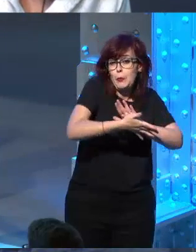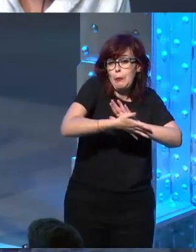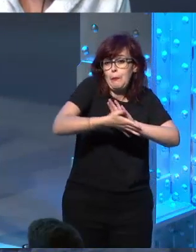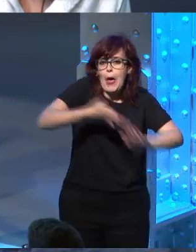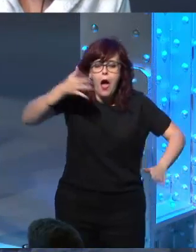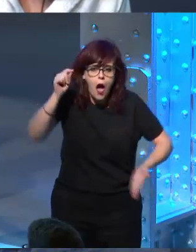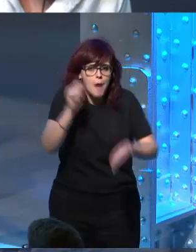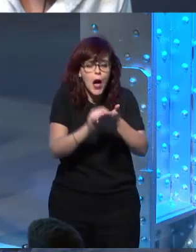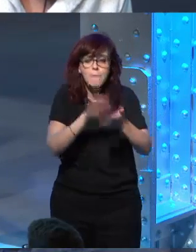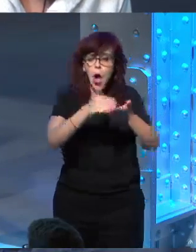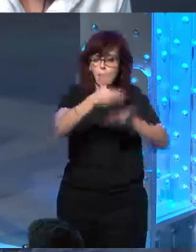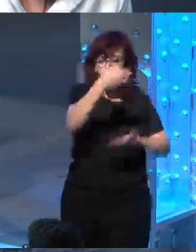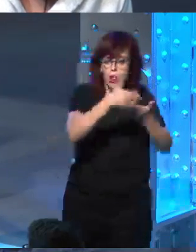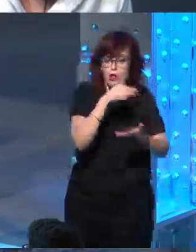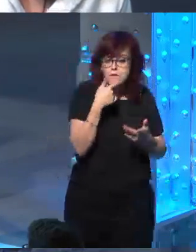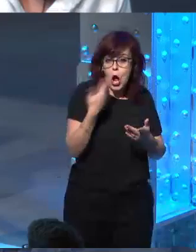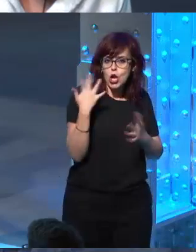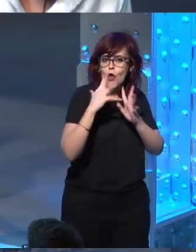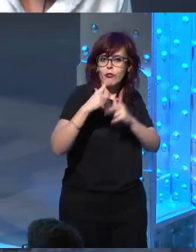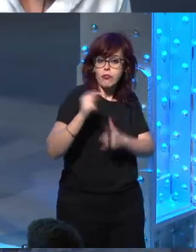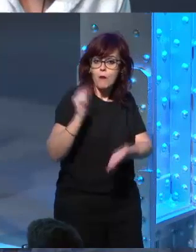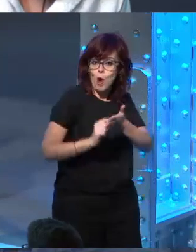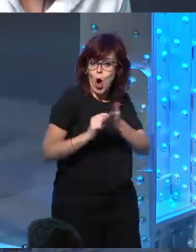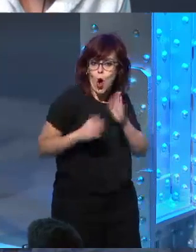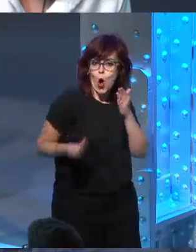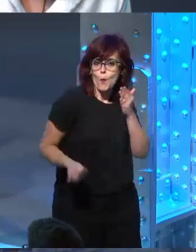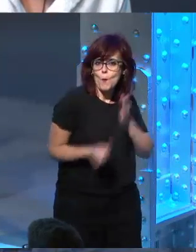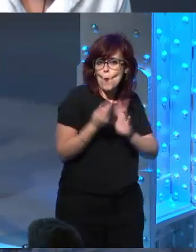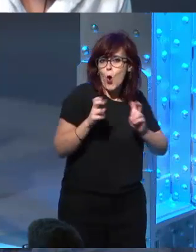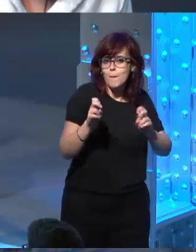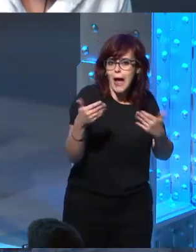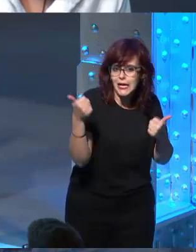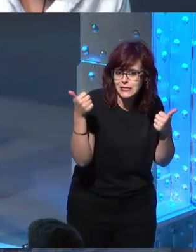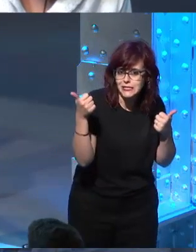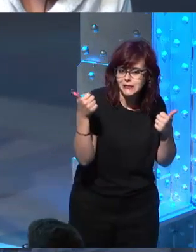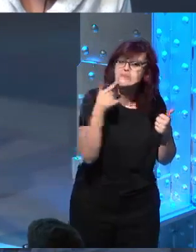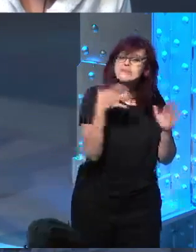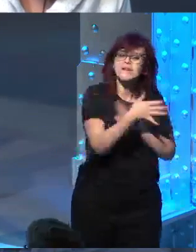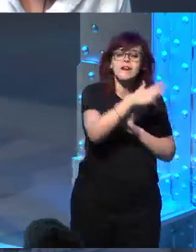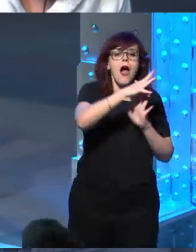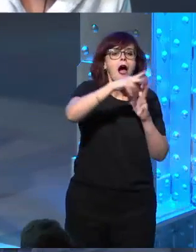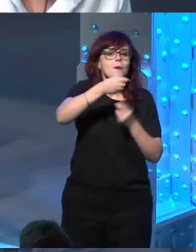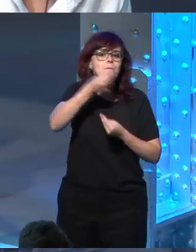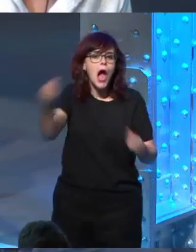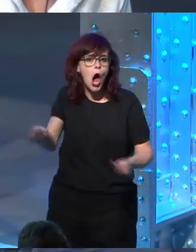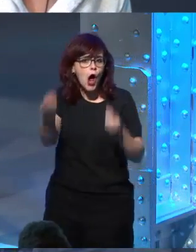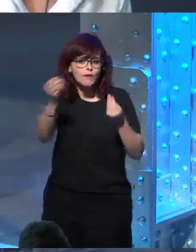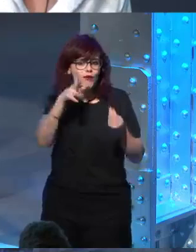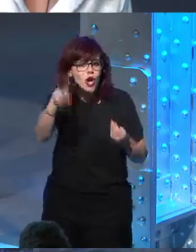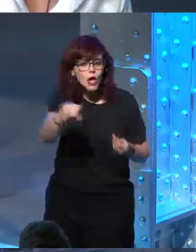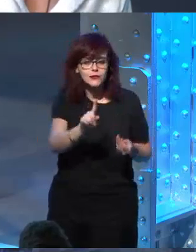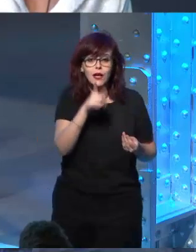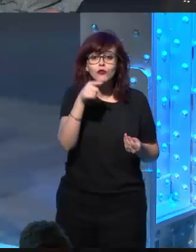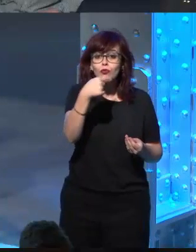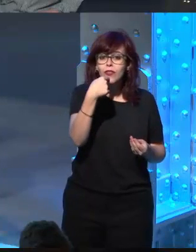prensa escrita actual, que se tiende a ir a la última hora y a estar encima del asunto. A lo mejor quizás esa no es la manera más adecuada de pretender entender la realidad. Pero fijaos qué paradoja, porque